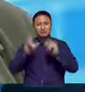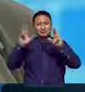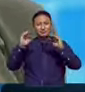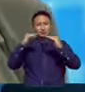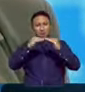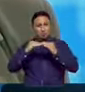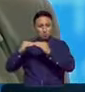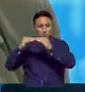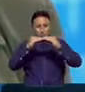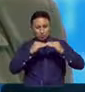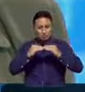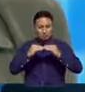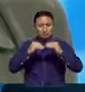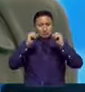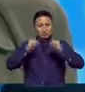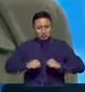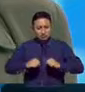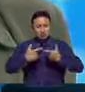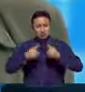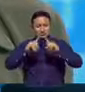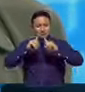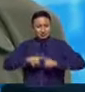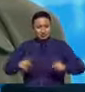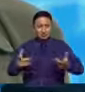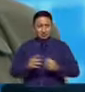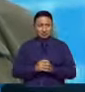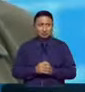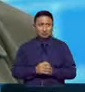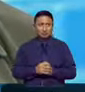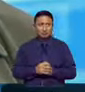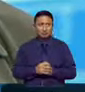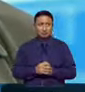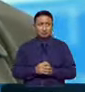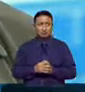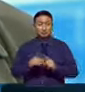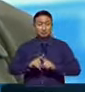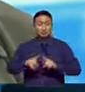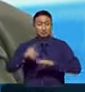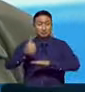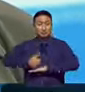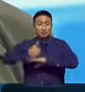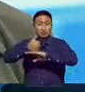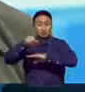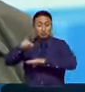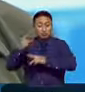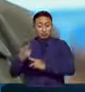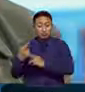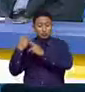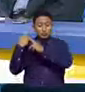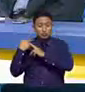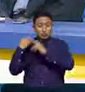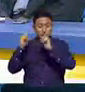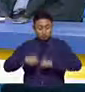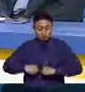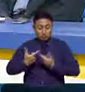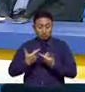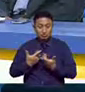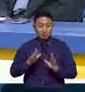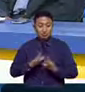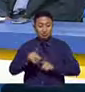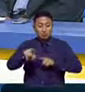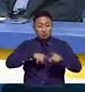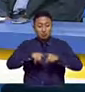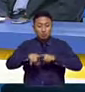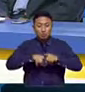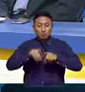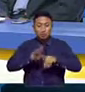democracia, que no solamente tiene que ser pluralista, sino el hecho que las autoridades tienen que asumir su rol de dejar que la competencia electoral